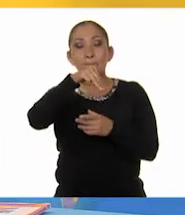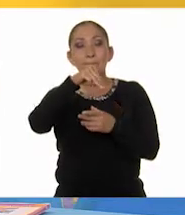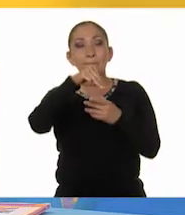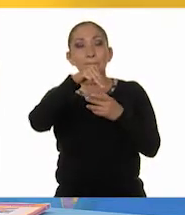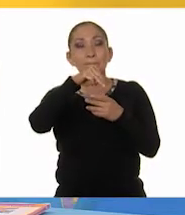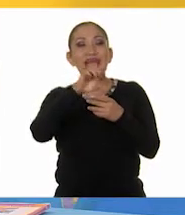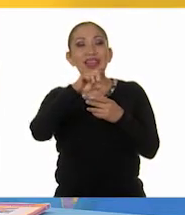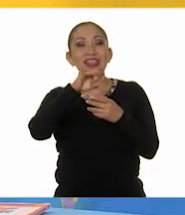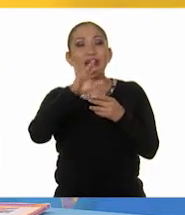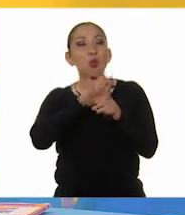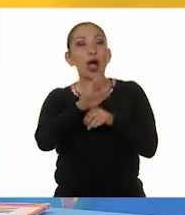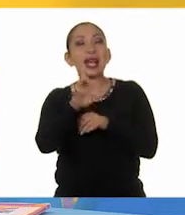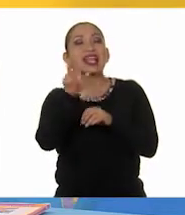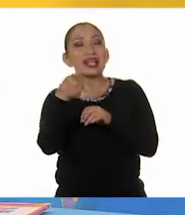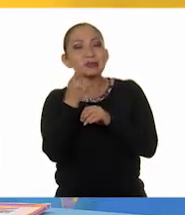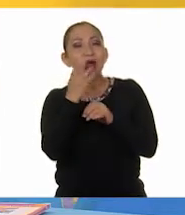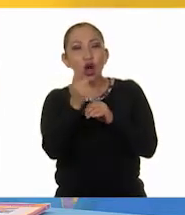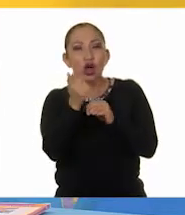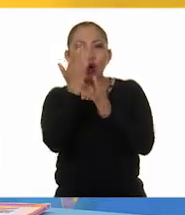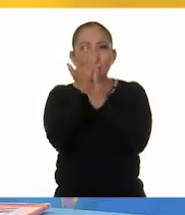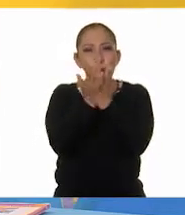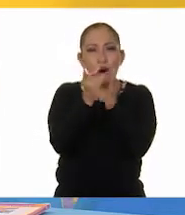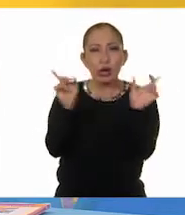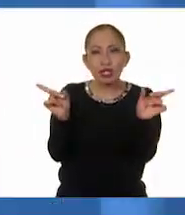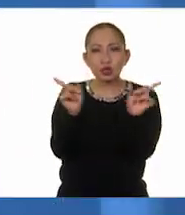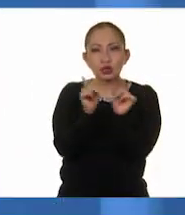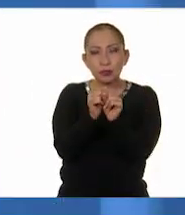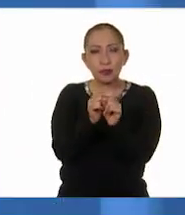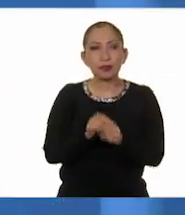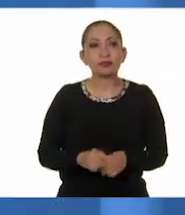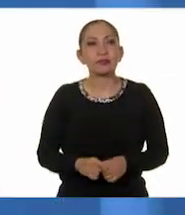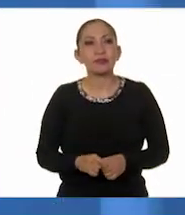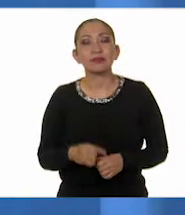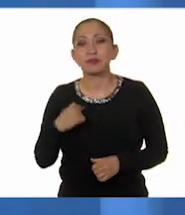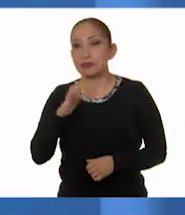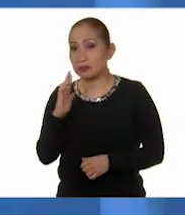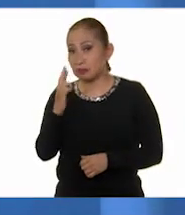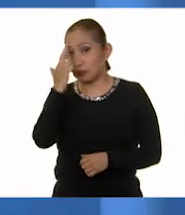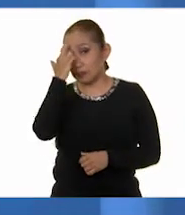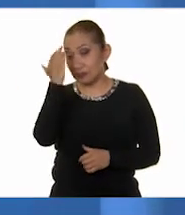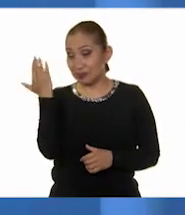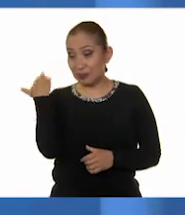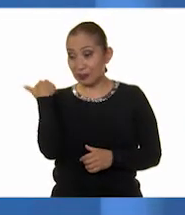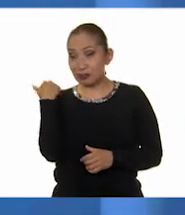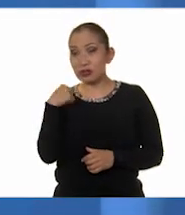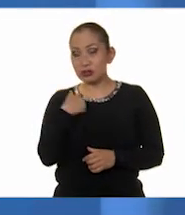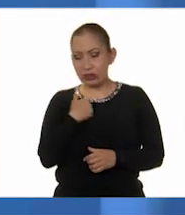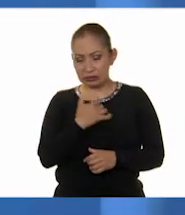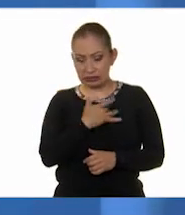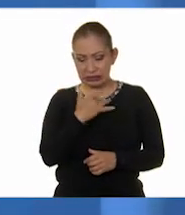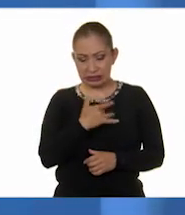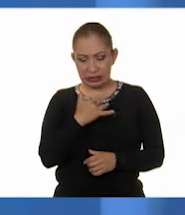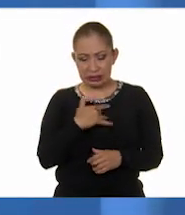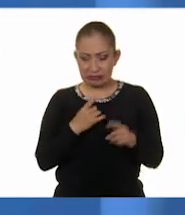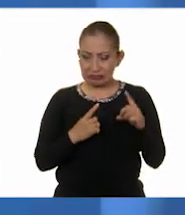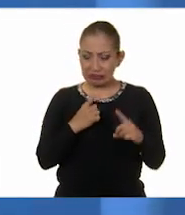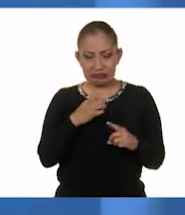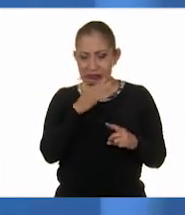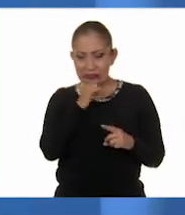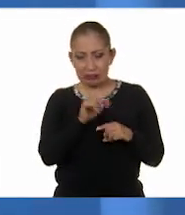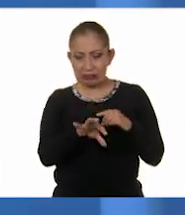medida que mejor representa y resume. Maestra, recuerdo que hace unos días estaba inquieta porque no había